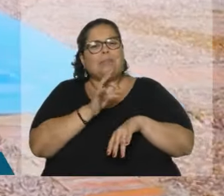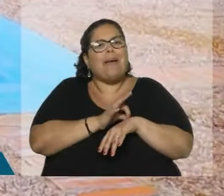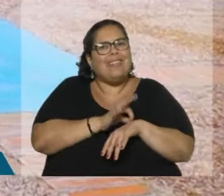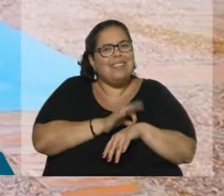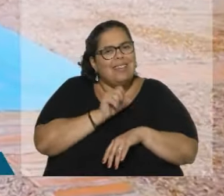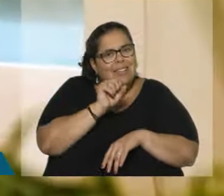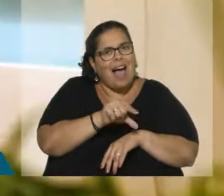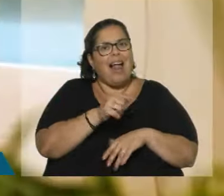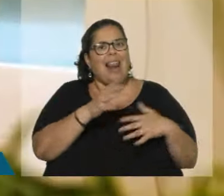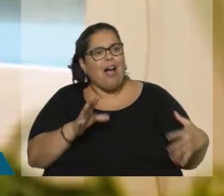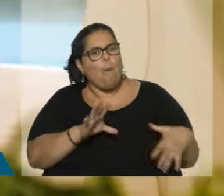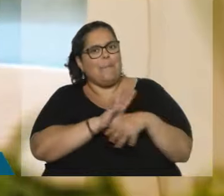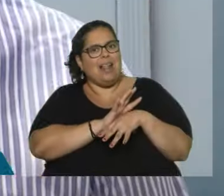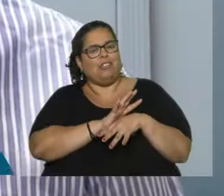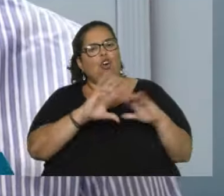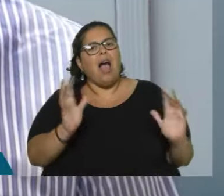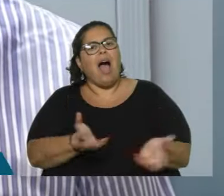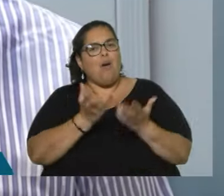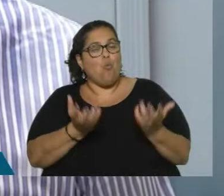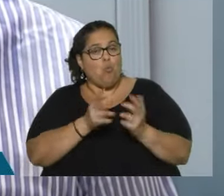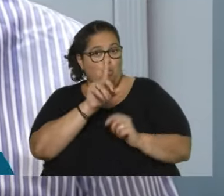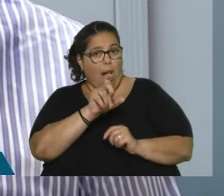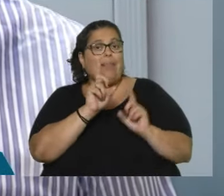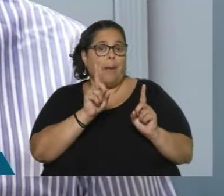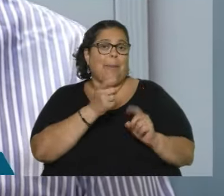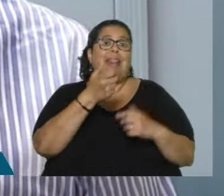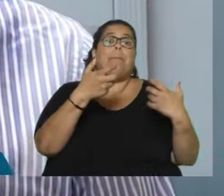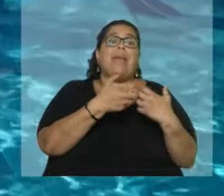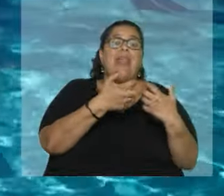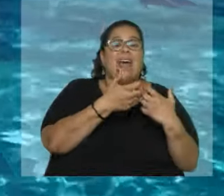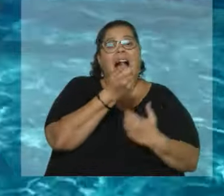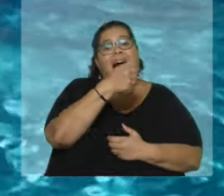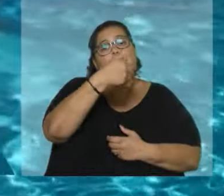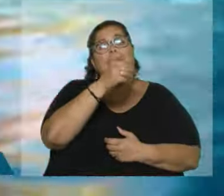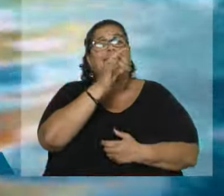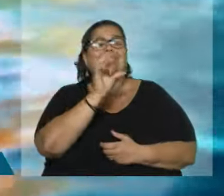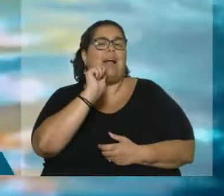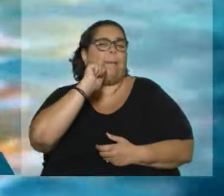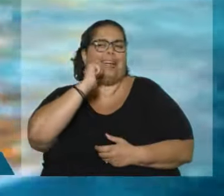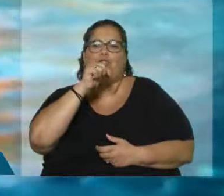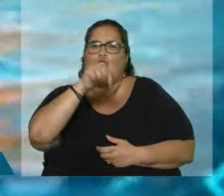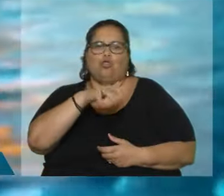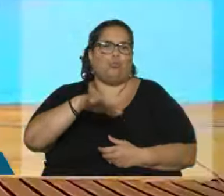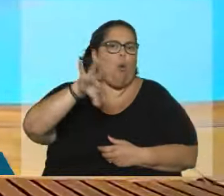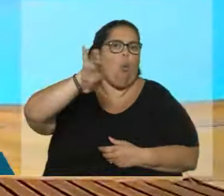que tiene la combinación de aguas termales con amatistas Así que las termas de artigas van a ser un proyecto único en el país y en la región